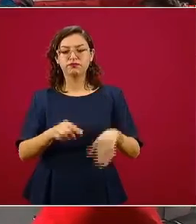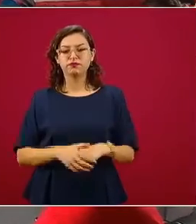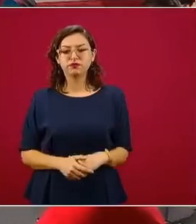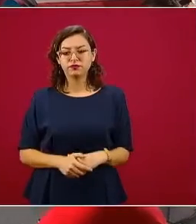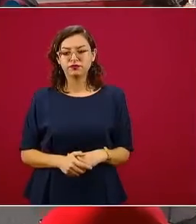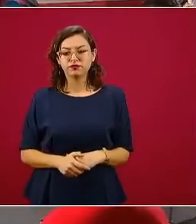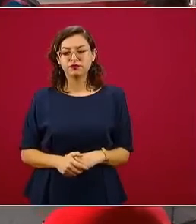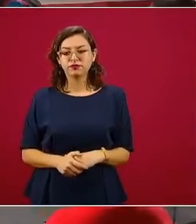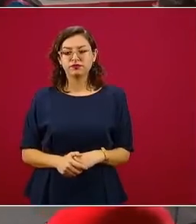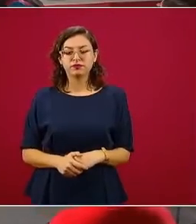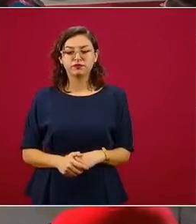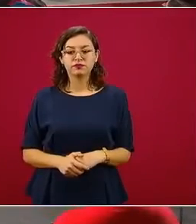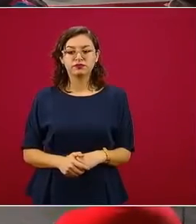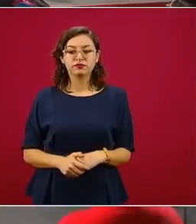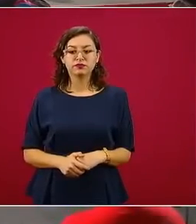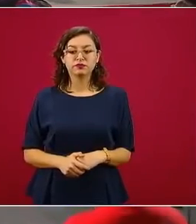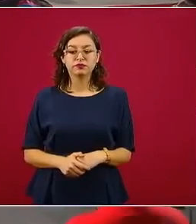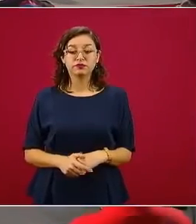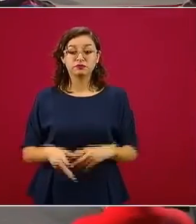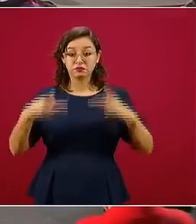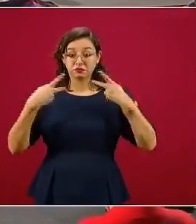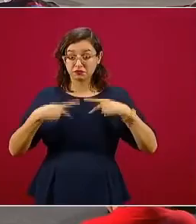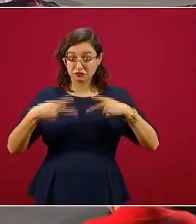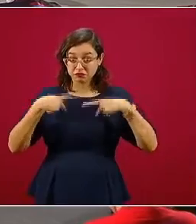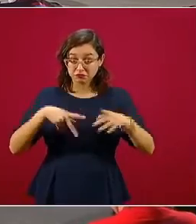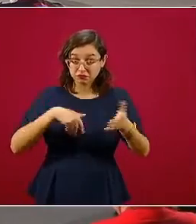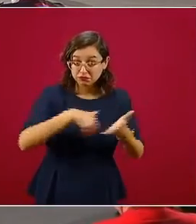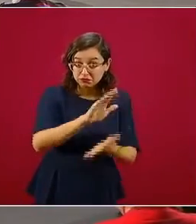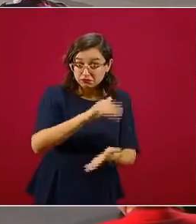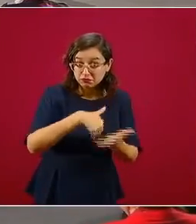de que no se despide a ningún trabajador.